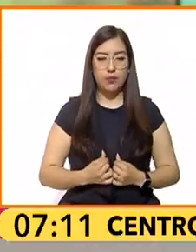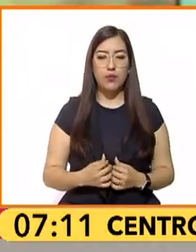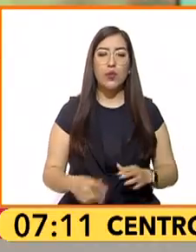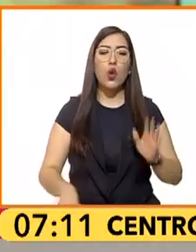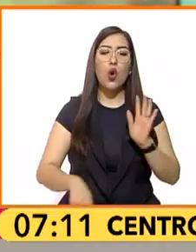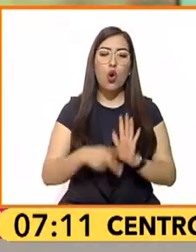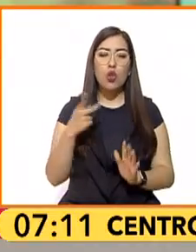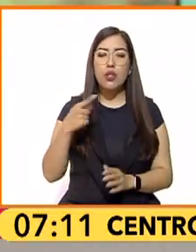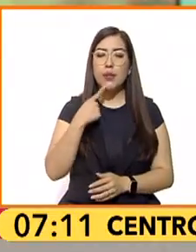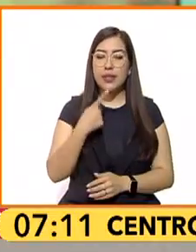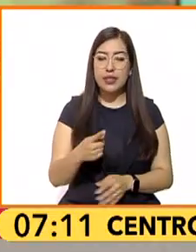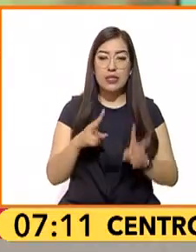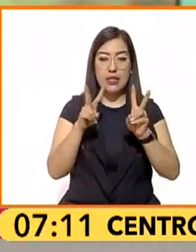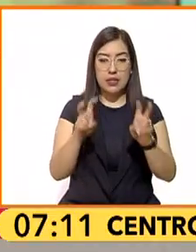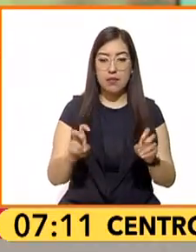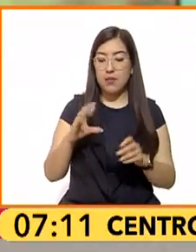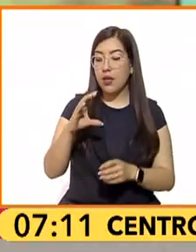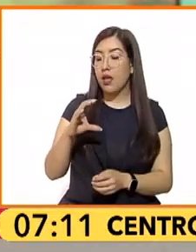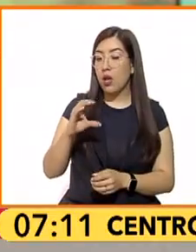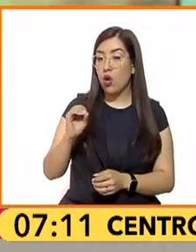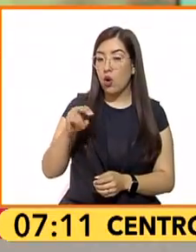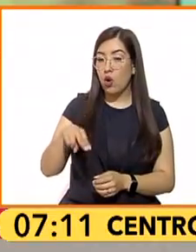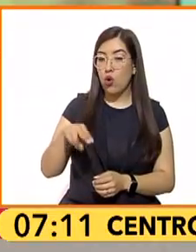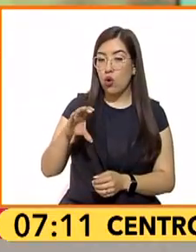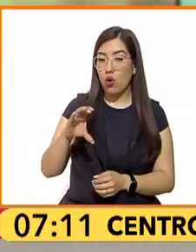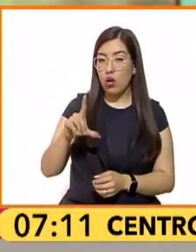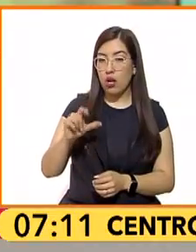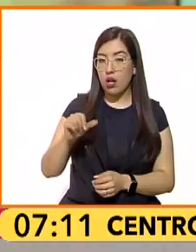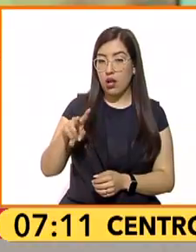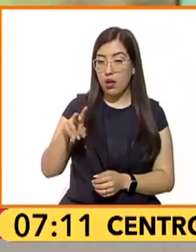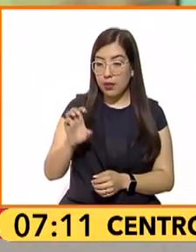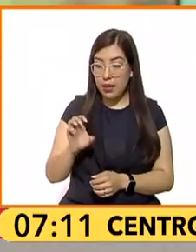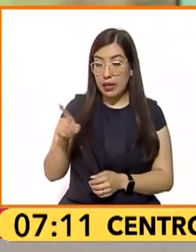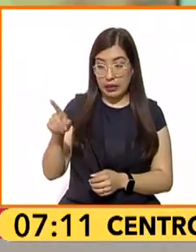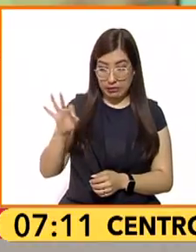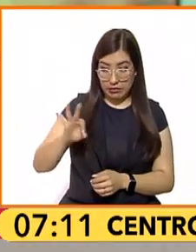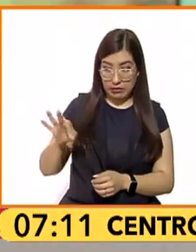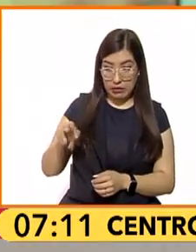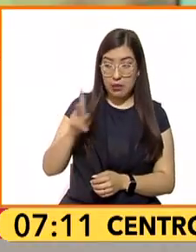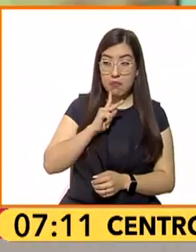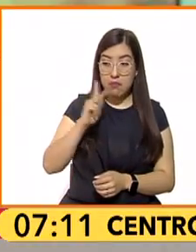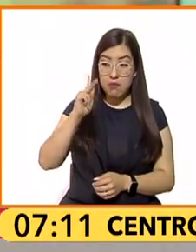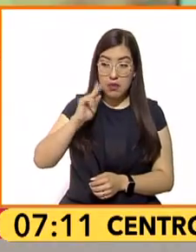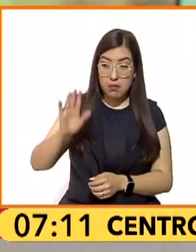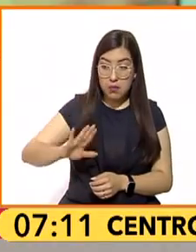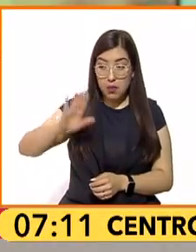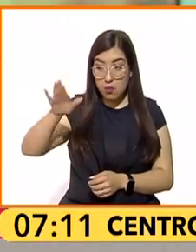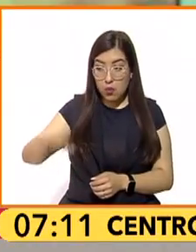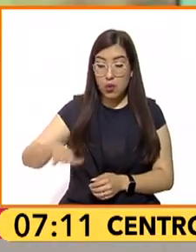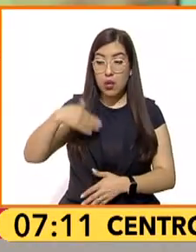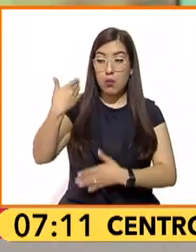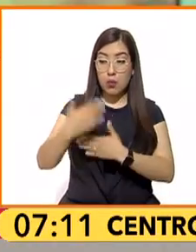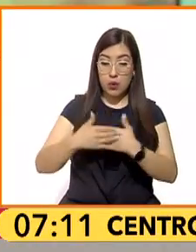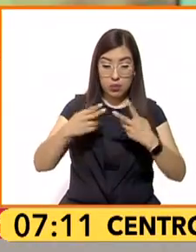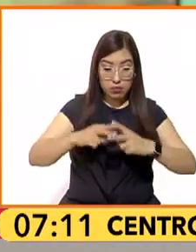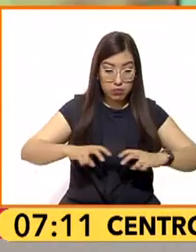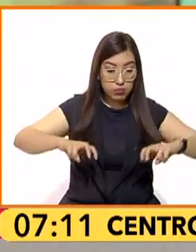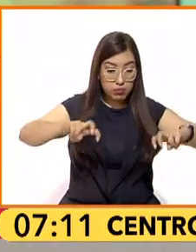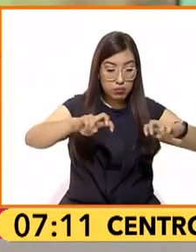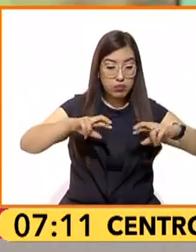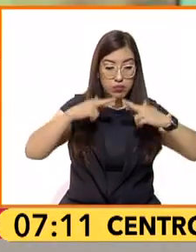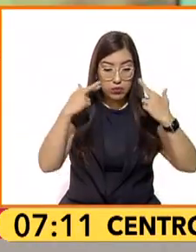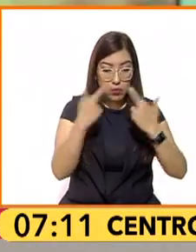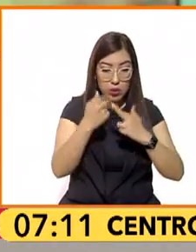término del cónclave, de cómo va a ser electo el nuevo Papa en caso de que Francisco falleciera, y se